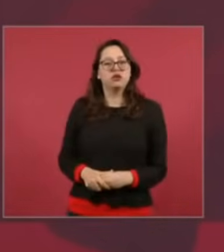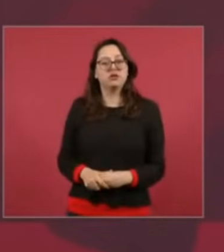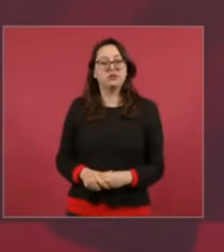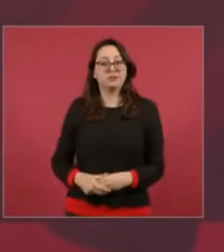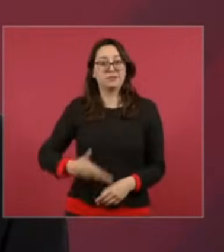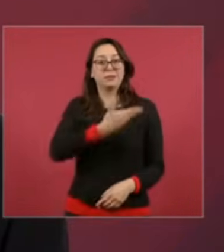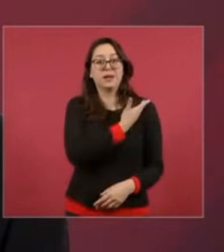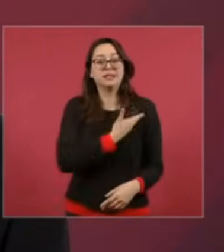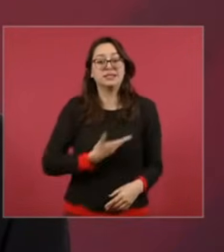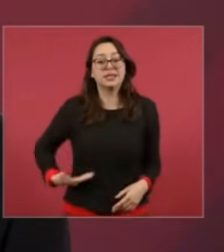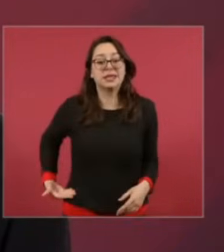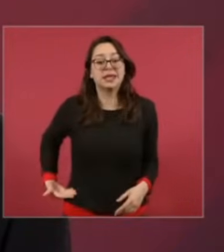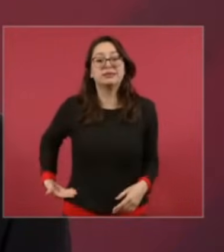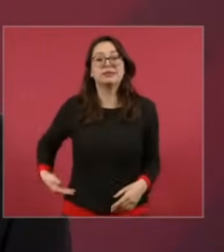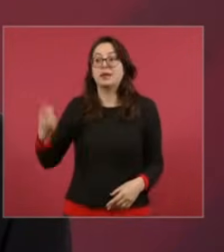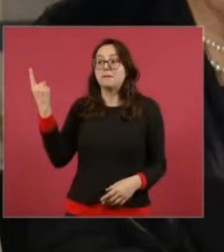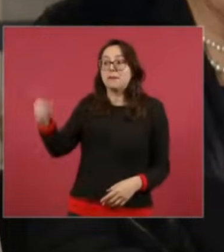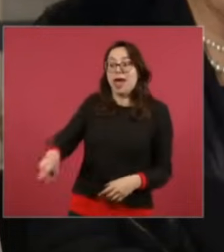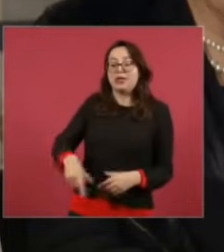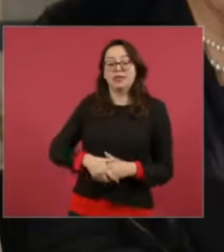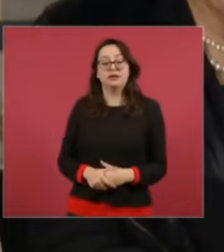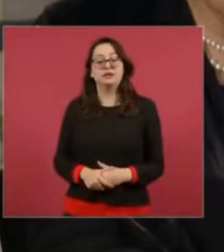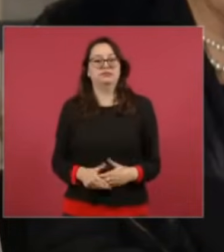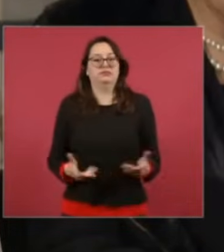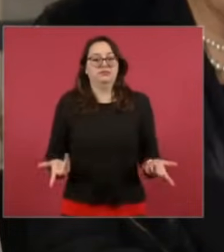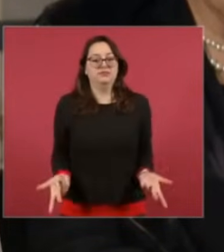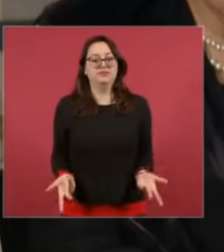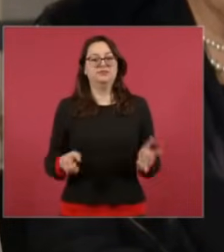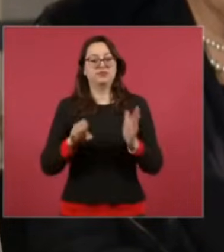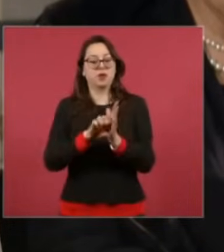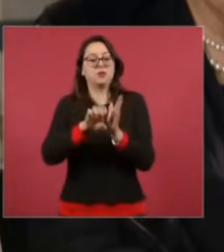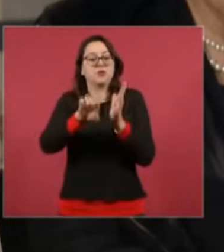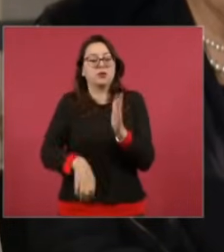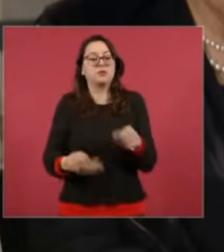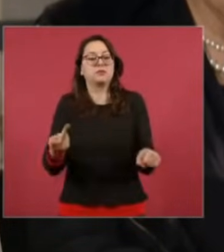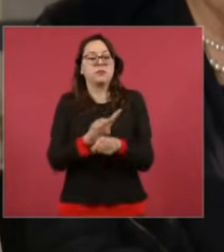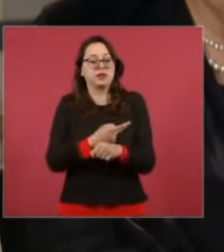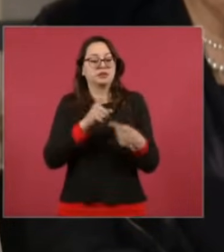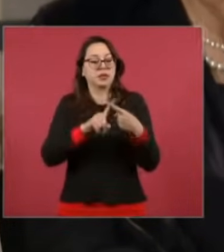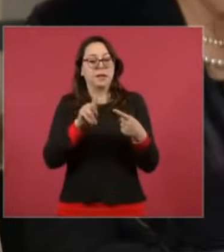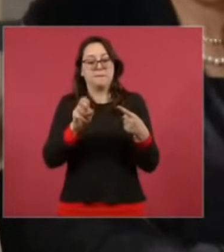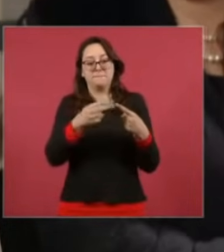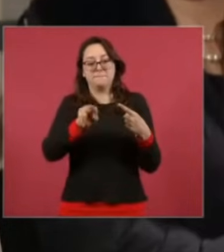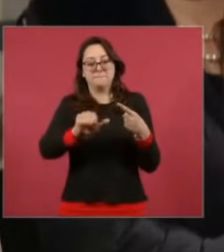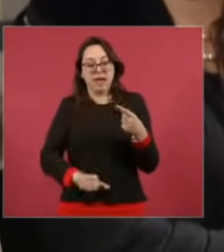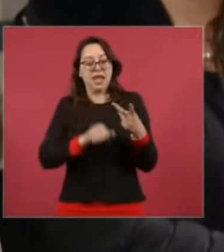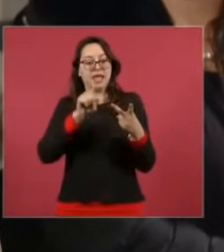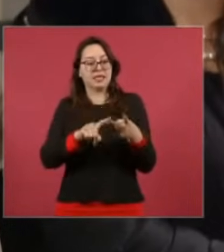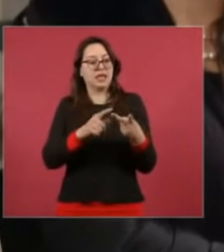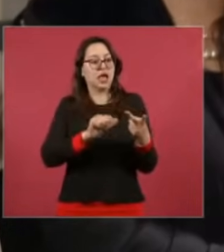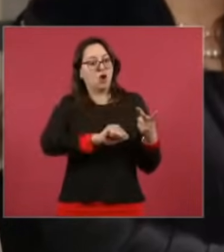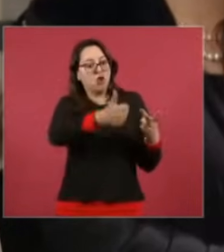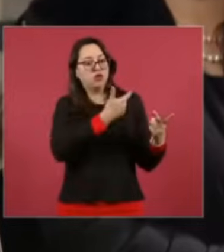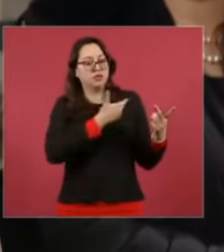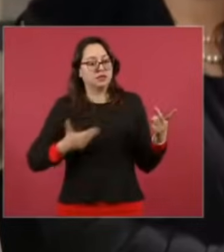los presidentes. ¿Y dónde está el castigo, por ejemplo, a casos anteriores de Peña Nieto con tema de Ayotzinapa, de otros